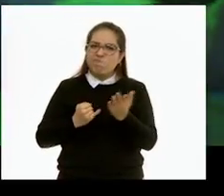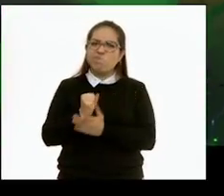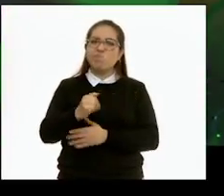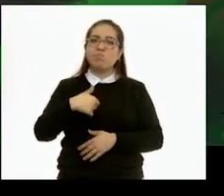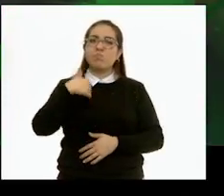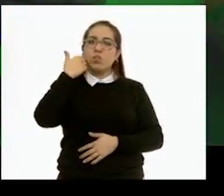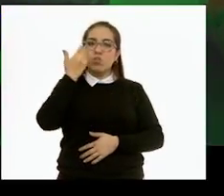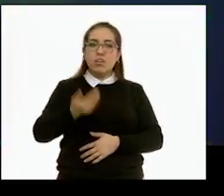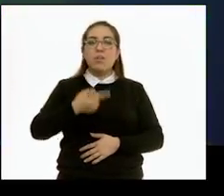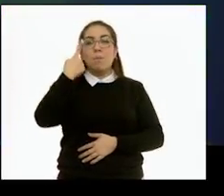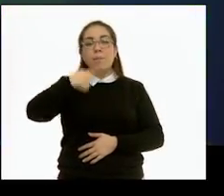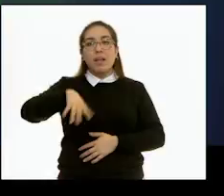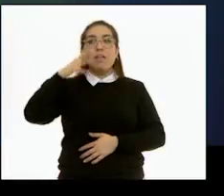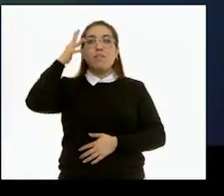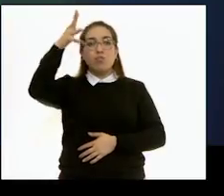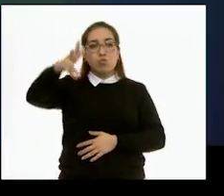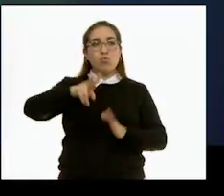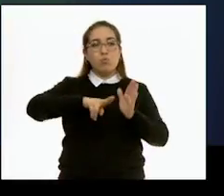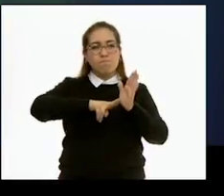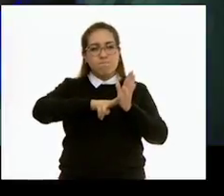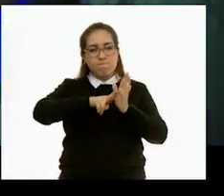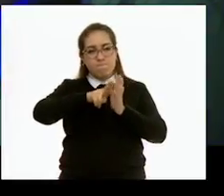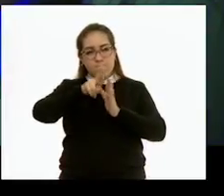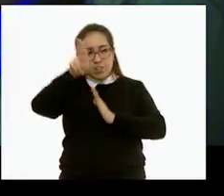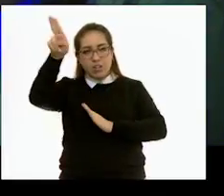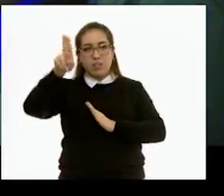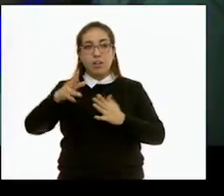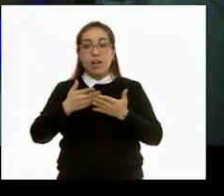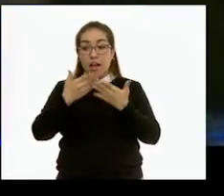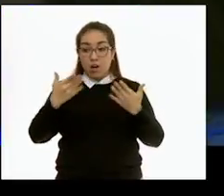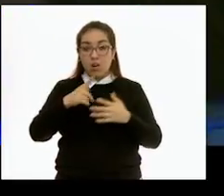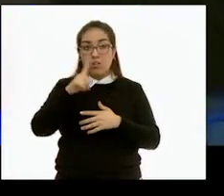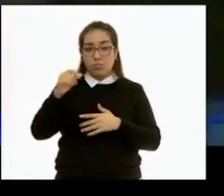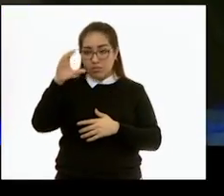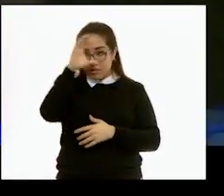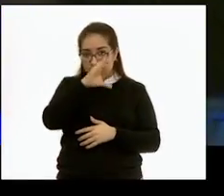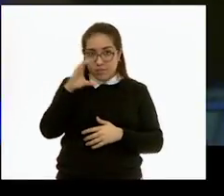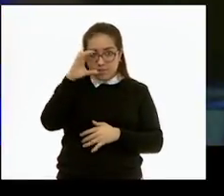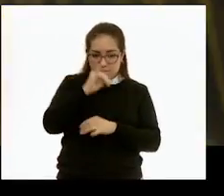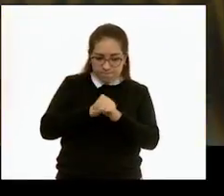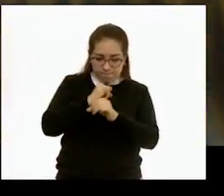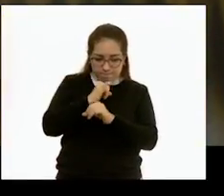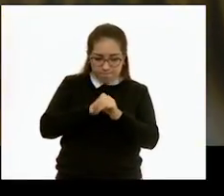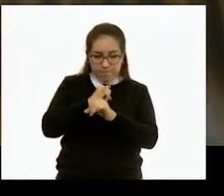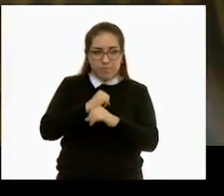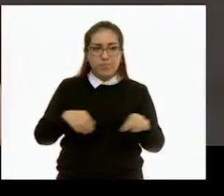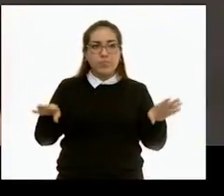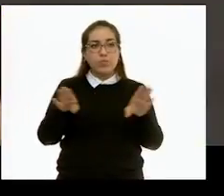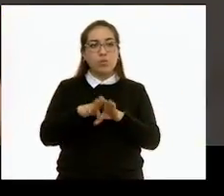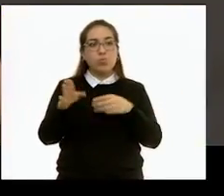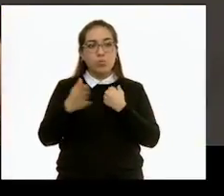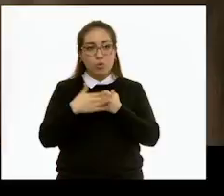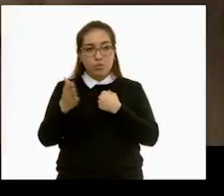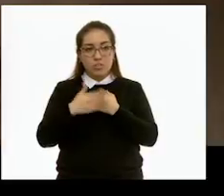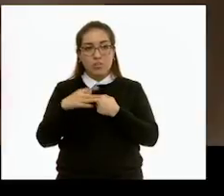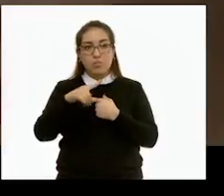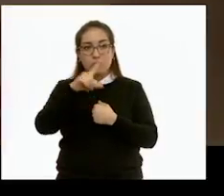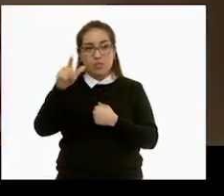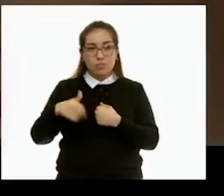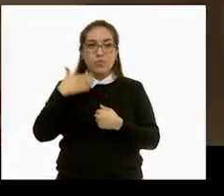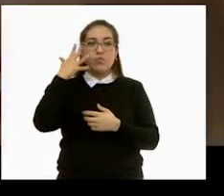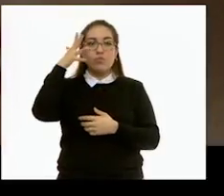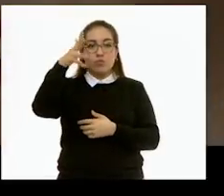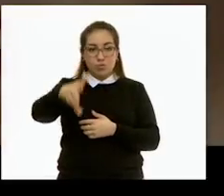algún día fuera al espacio, y lo logré. Así que junto con otros científicos, creamos un sensor que viajará en las próximas misiones que llegarán